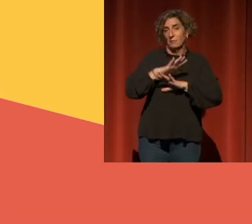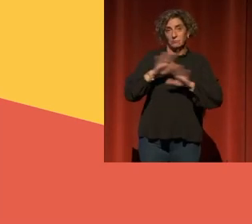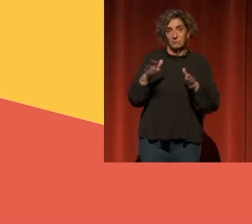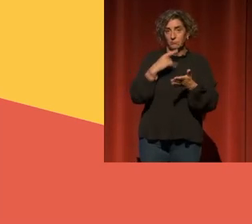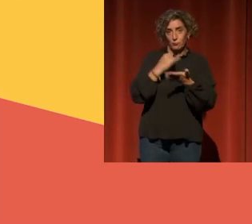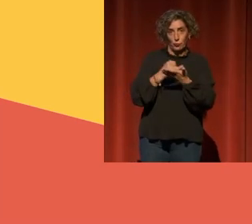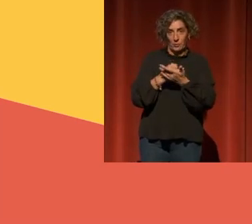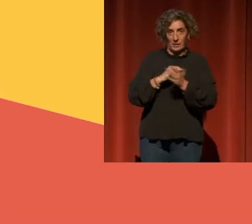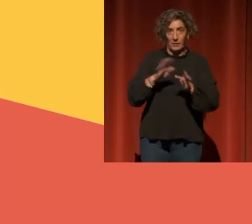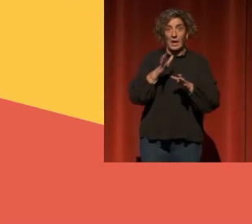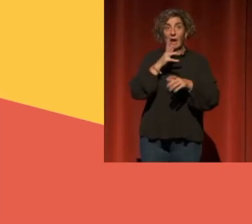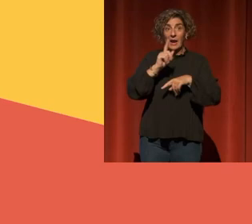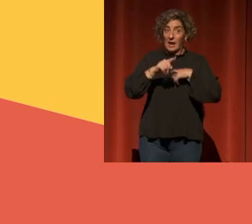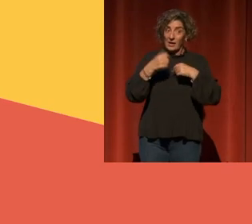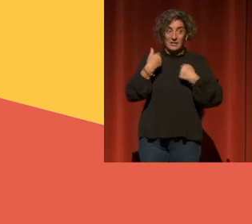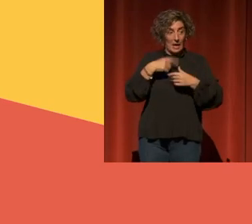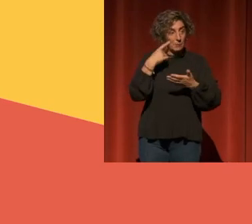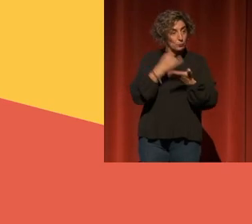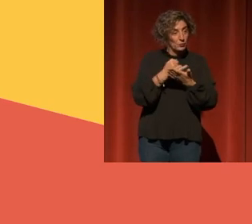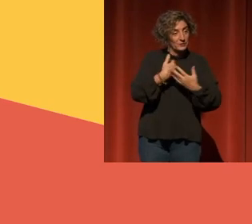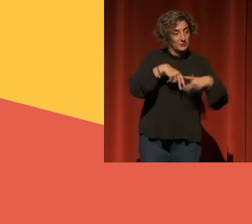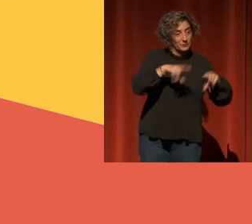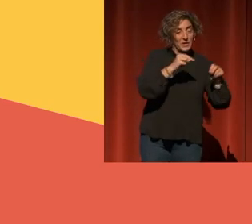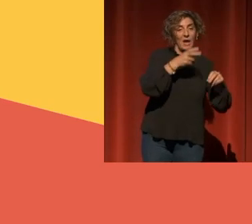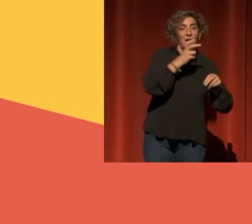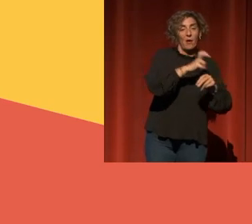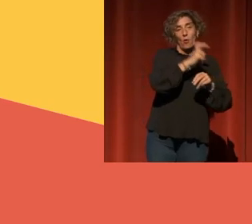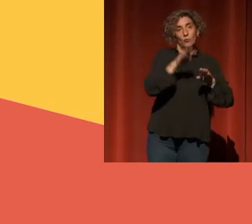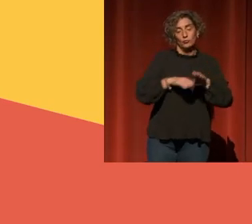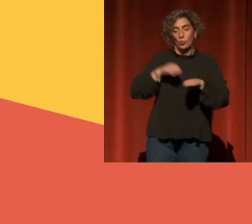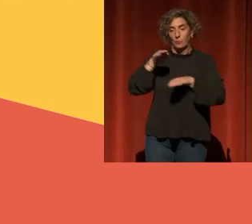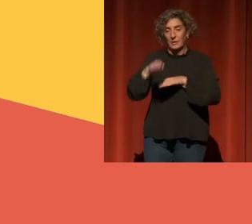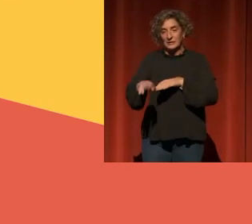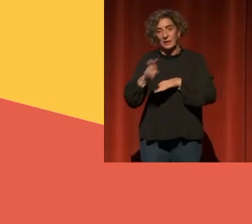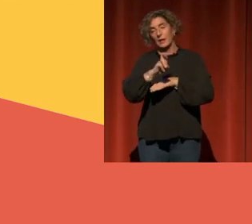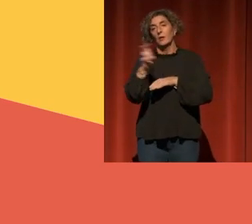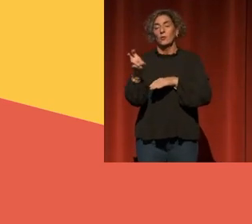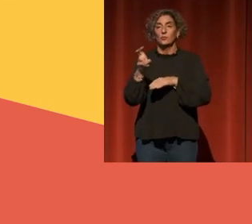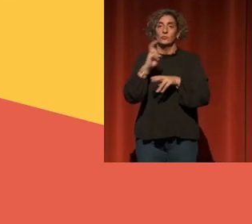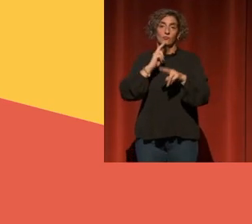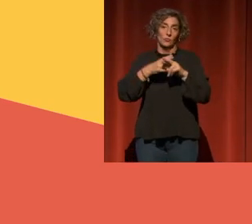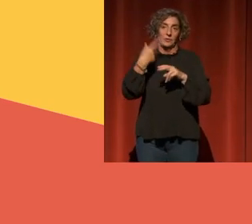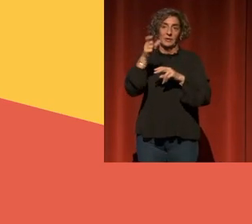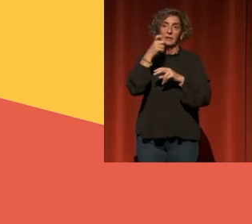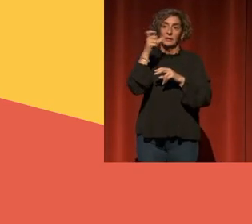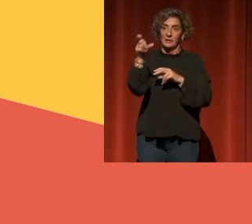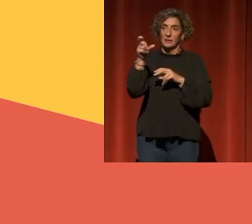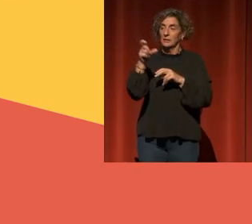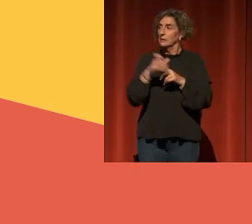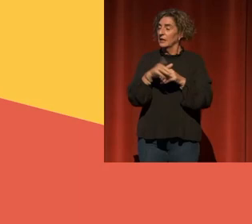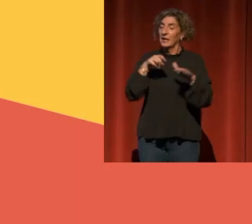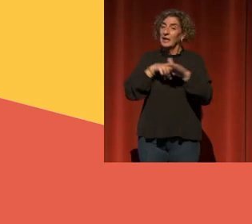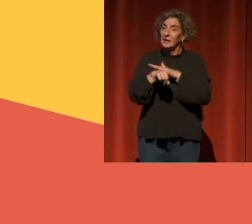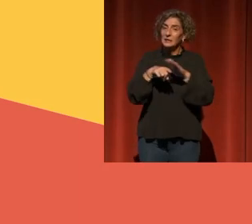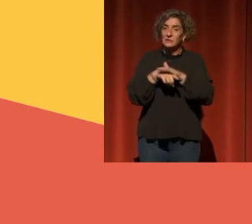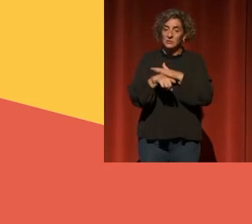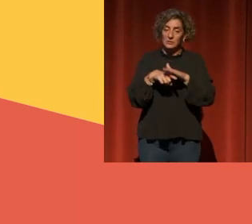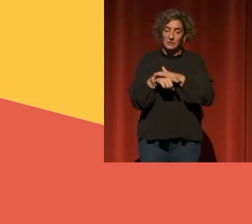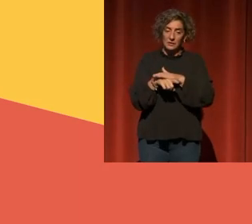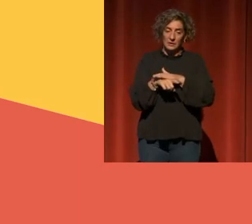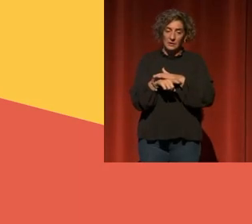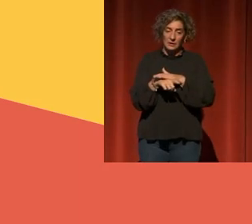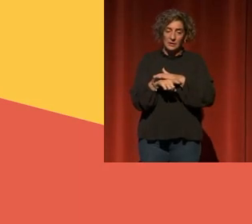y daría paso a public libraries 2030 Y por cierto estaba gestionada por Reading and